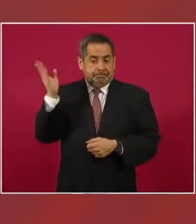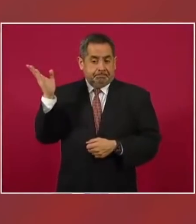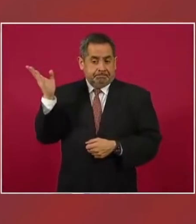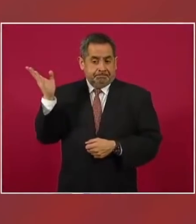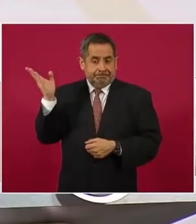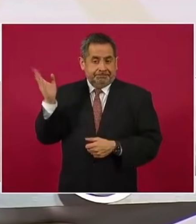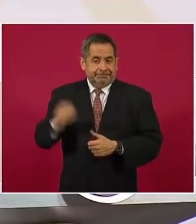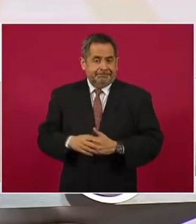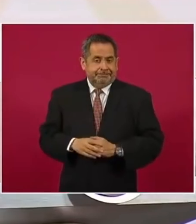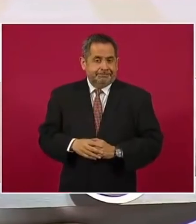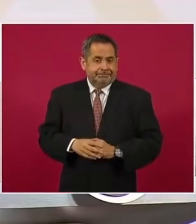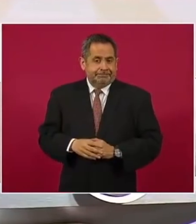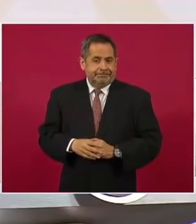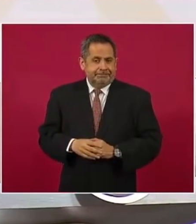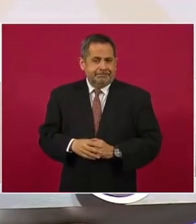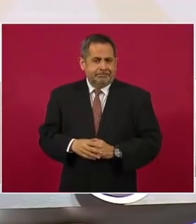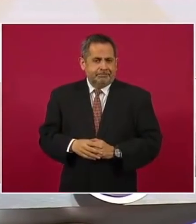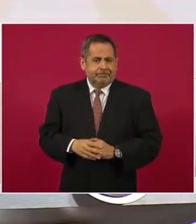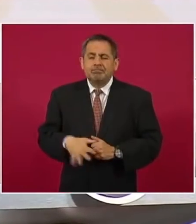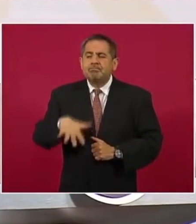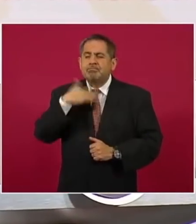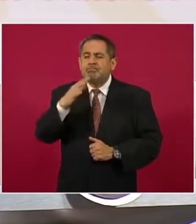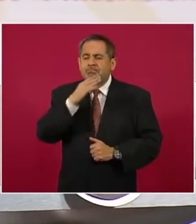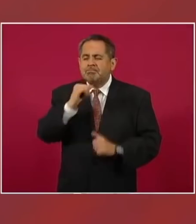Pañuelito blanco. No hay corrupción.